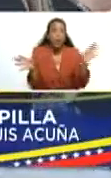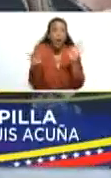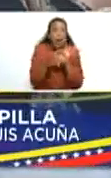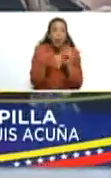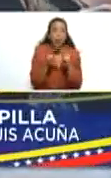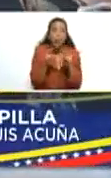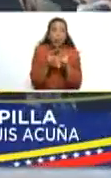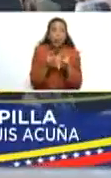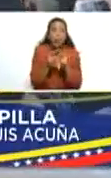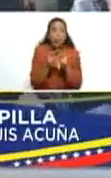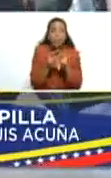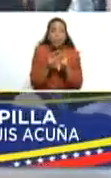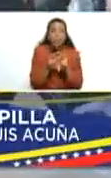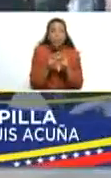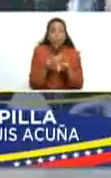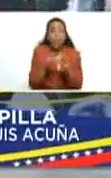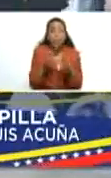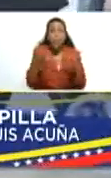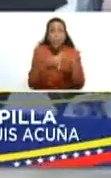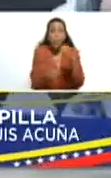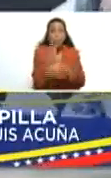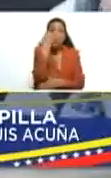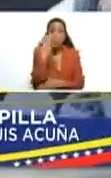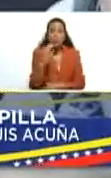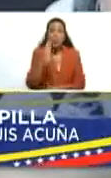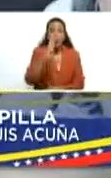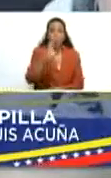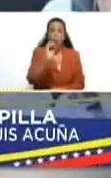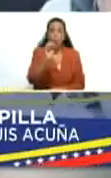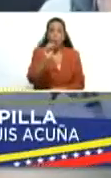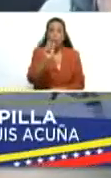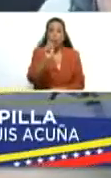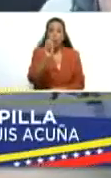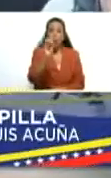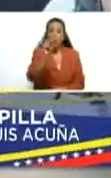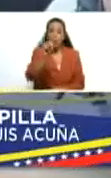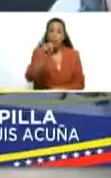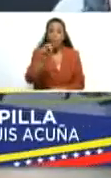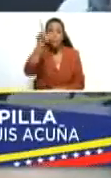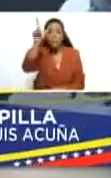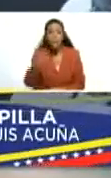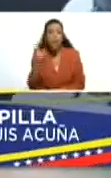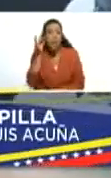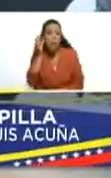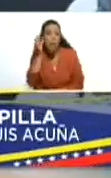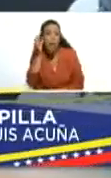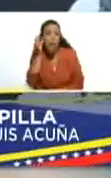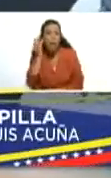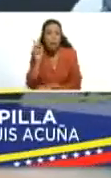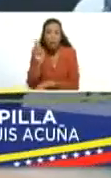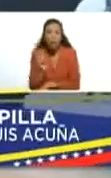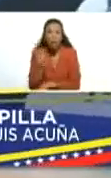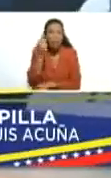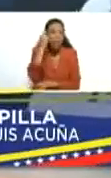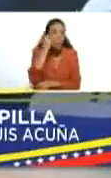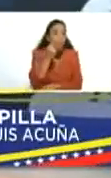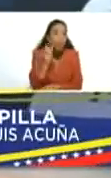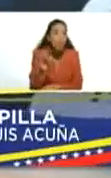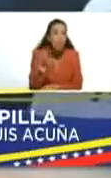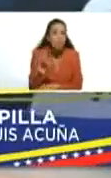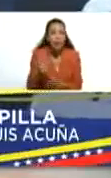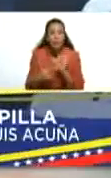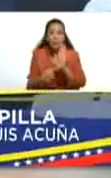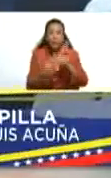como el Grupo Boston. Estaba Victoria mostrándome una foto de cuando éramos unos chamitos,